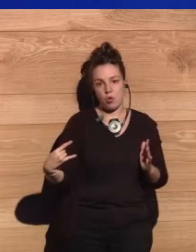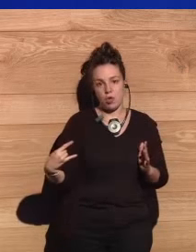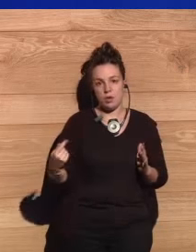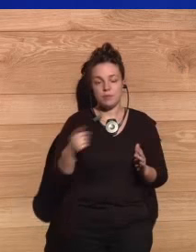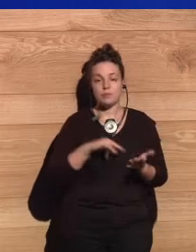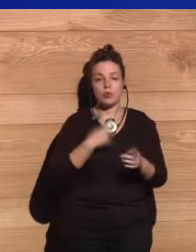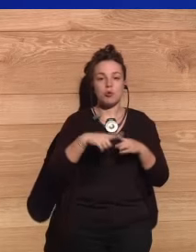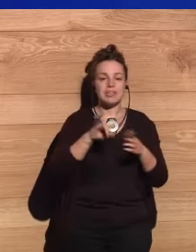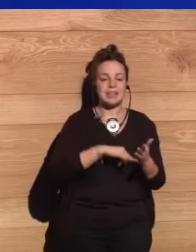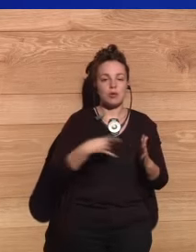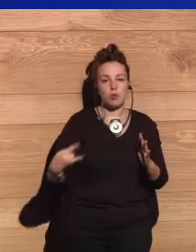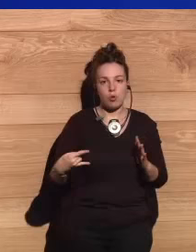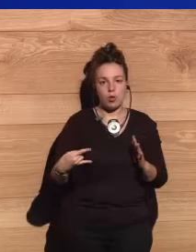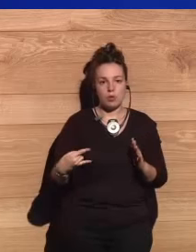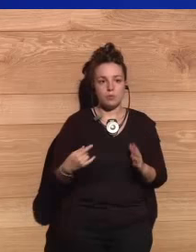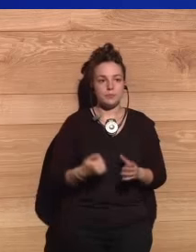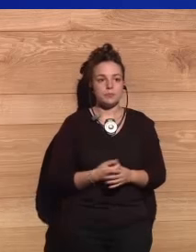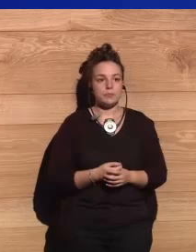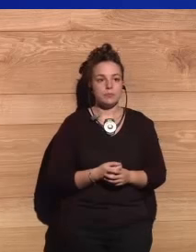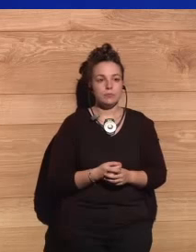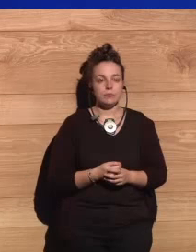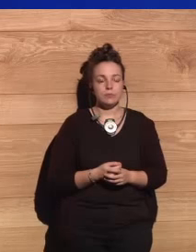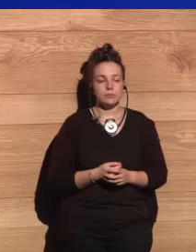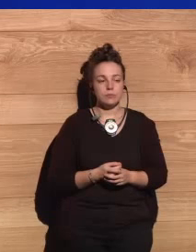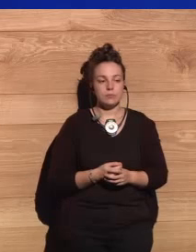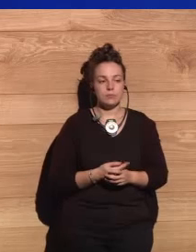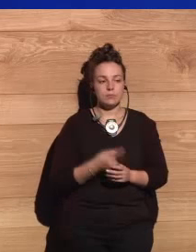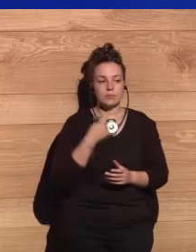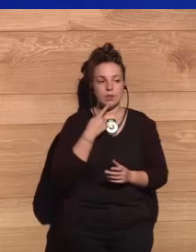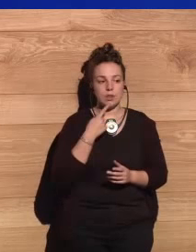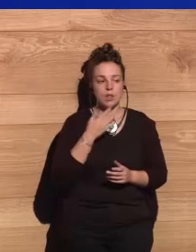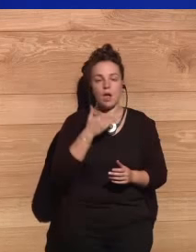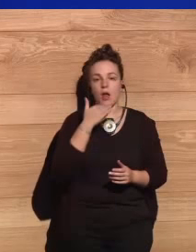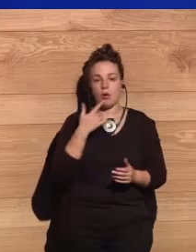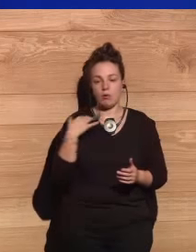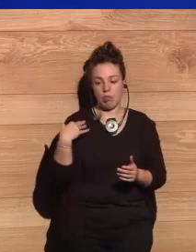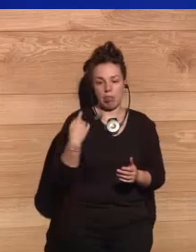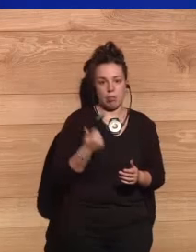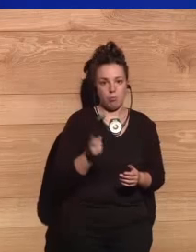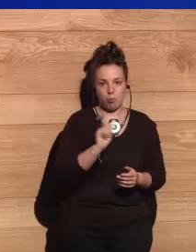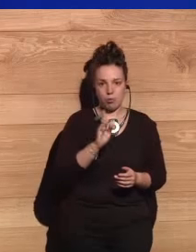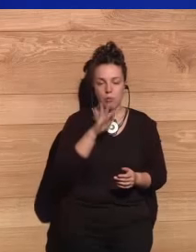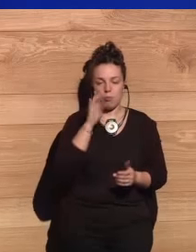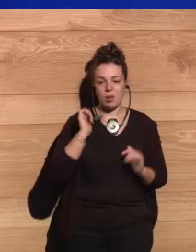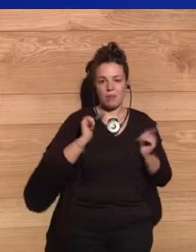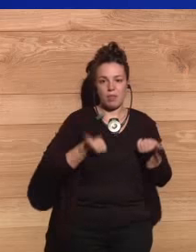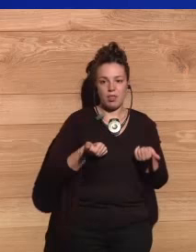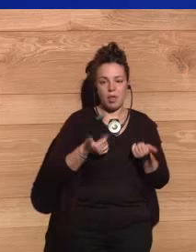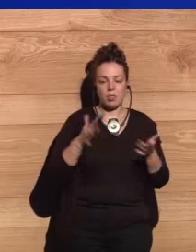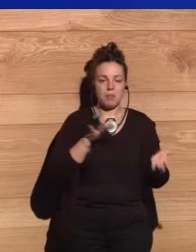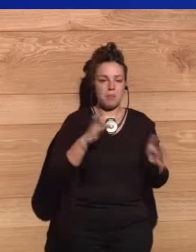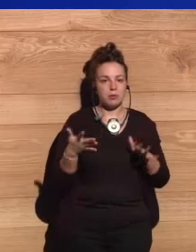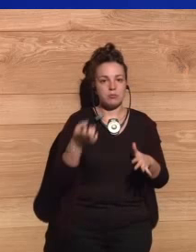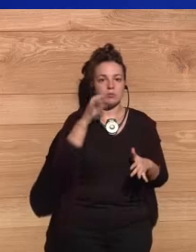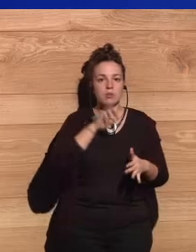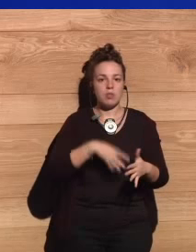tecnológico, lo tecnológico. No es absolutamente algo reciente, empezó ya probablemente a mediados